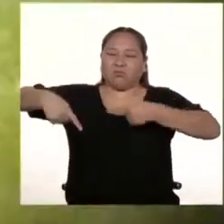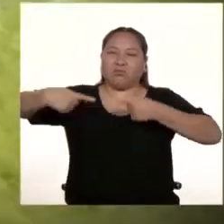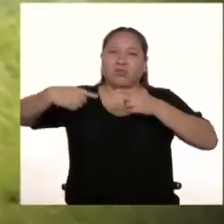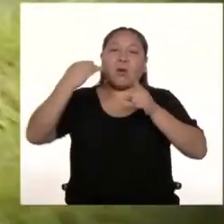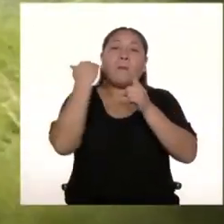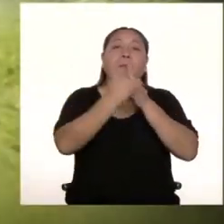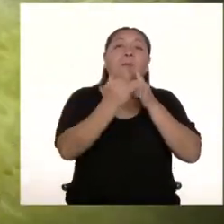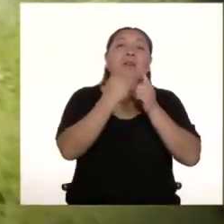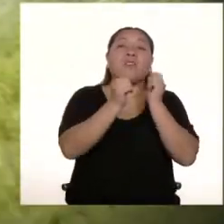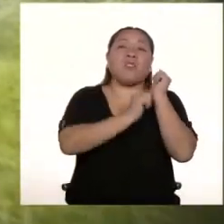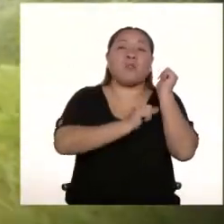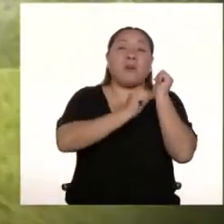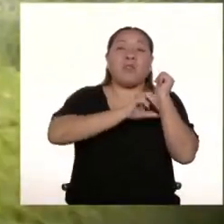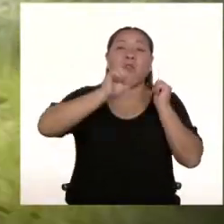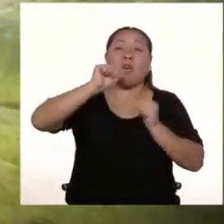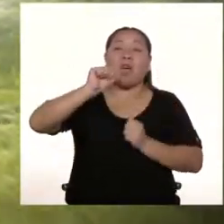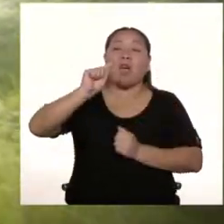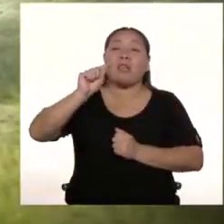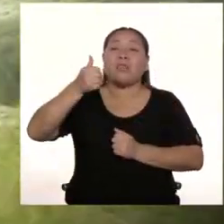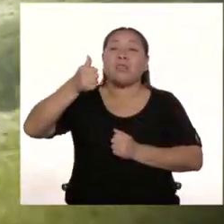Atahualpa.